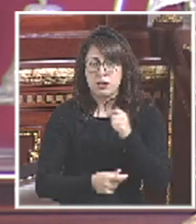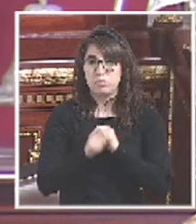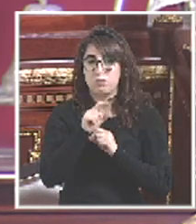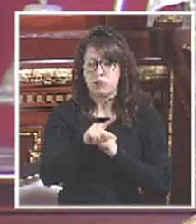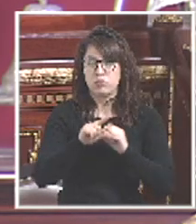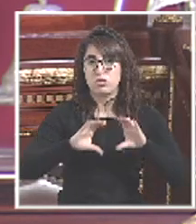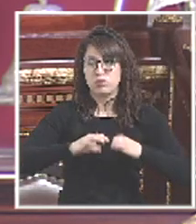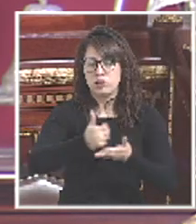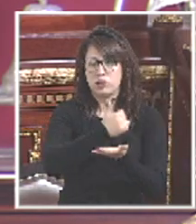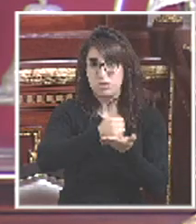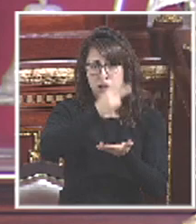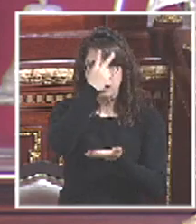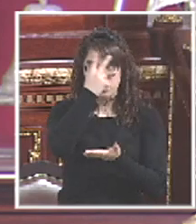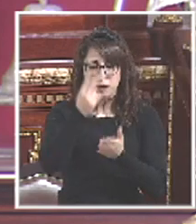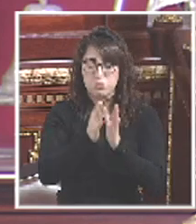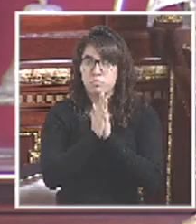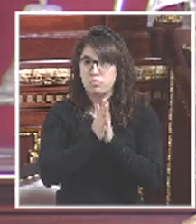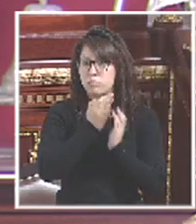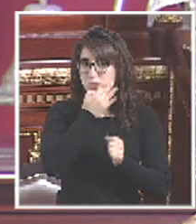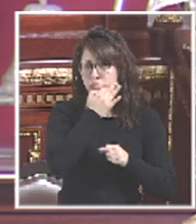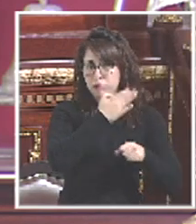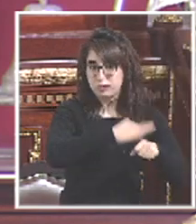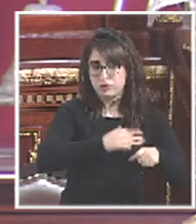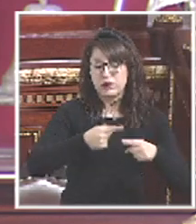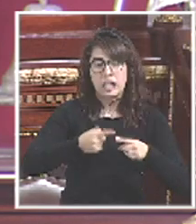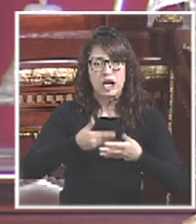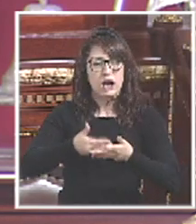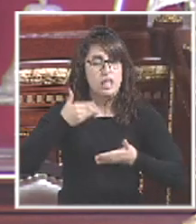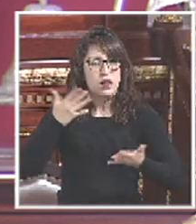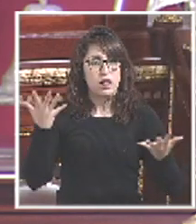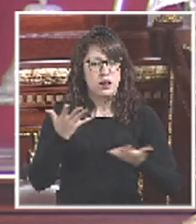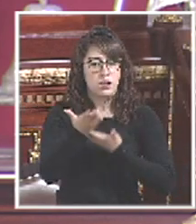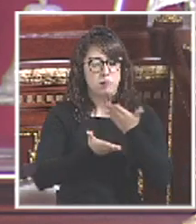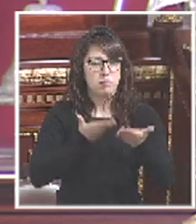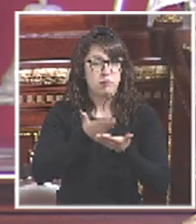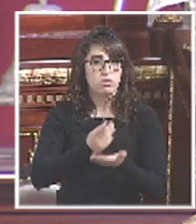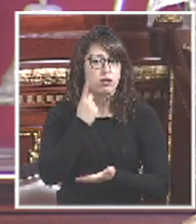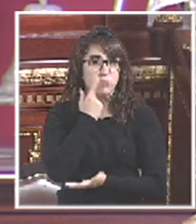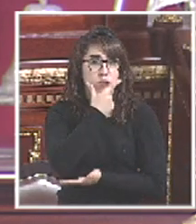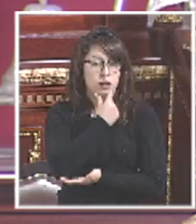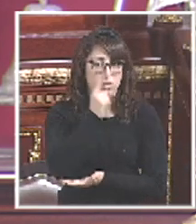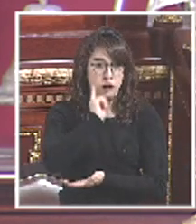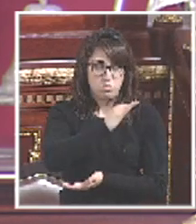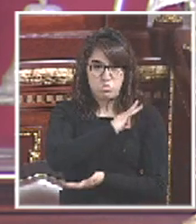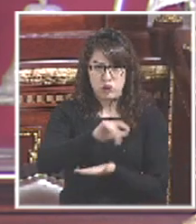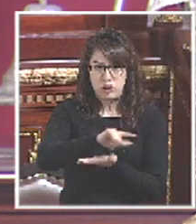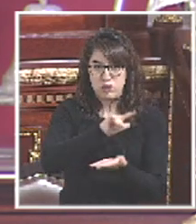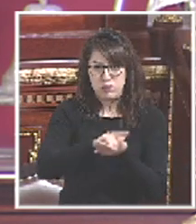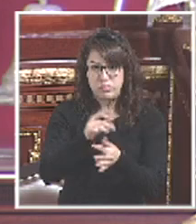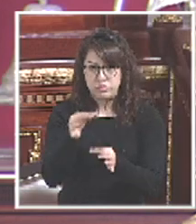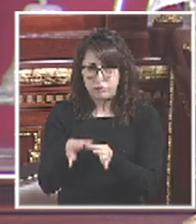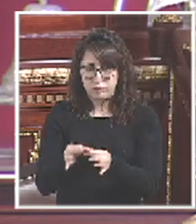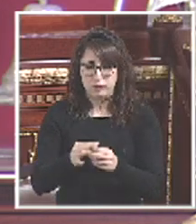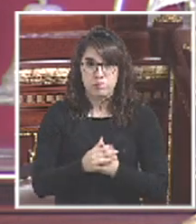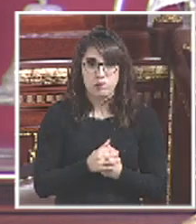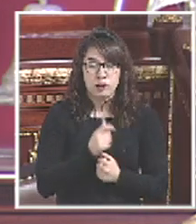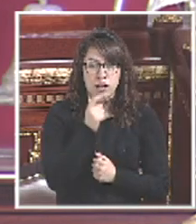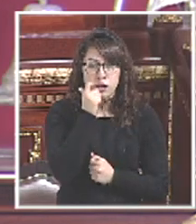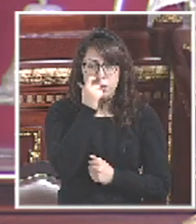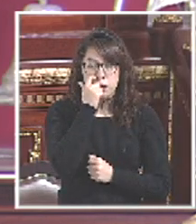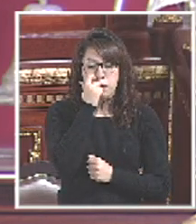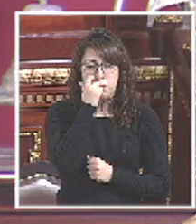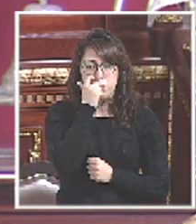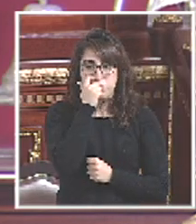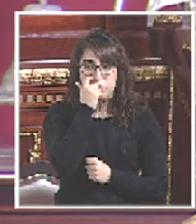de la Ciudad de México, remítase a los diputados y diputadas proponentes para los efectos a que haya lugar.